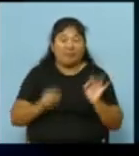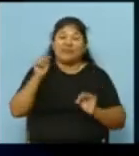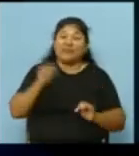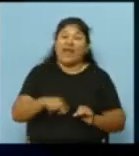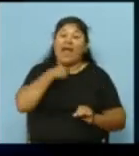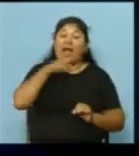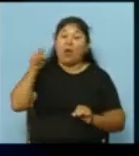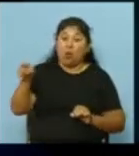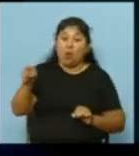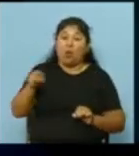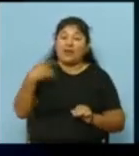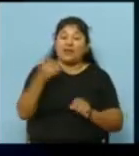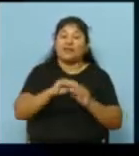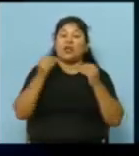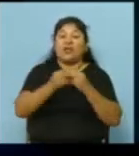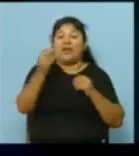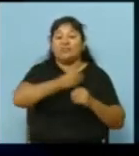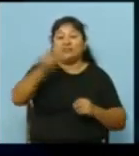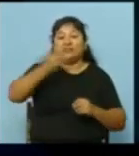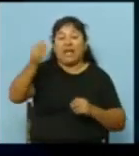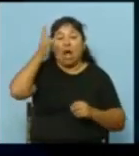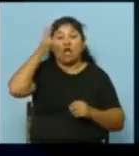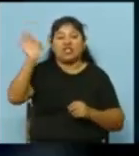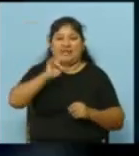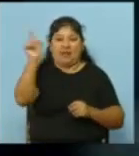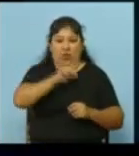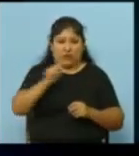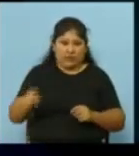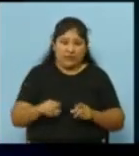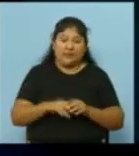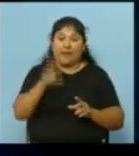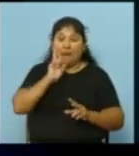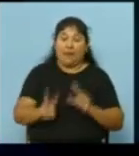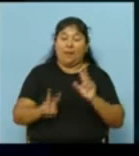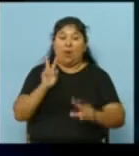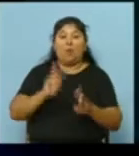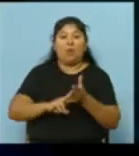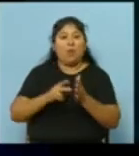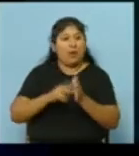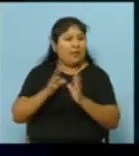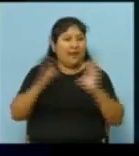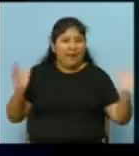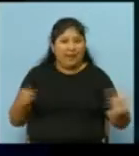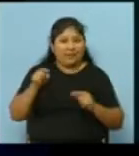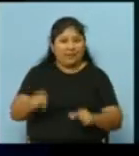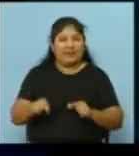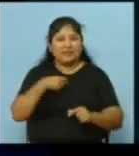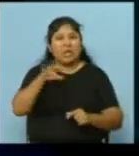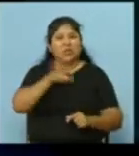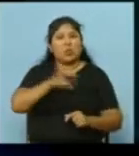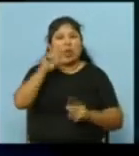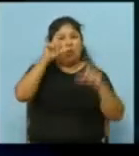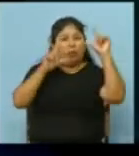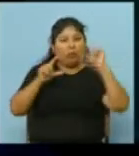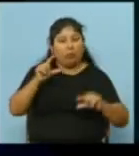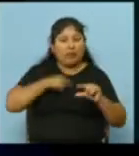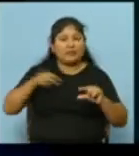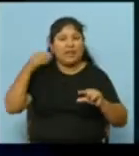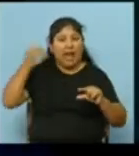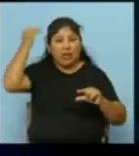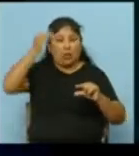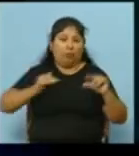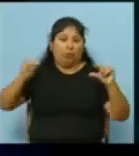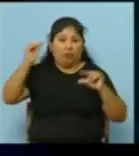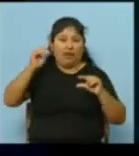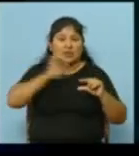mientras vemos esta situación terrible de la juventud con salarios mucho más bajos inclusive que los adultos también tenemos los ataques a